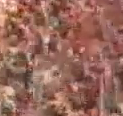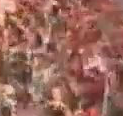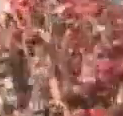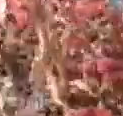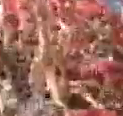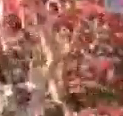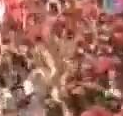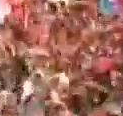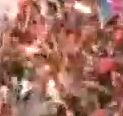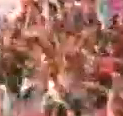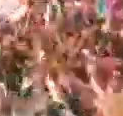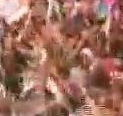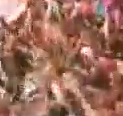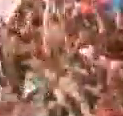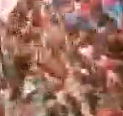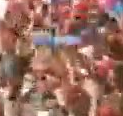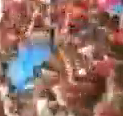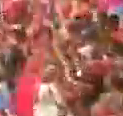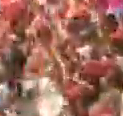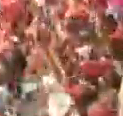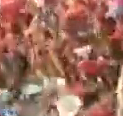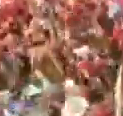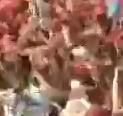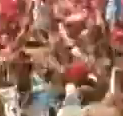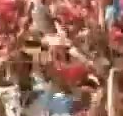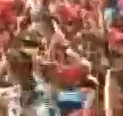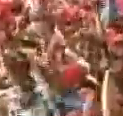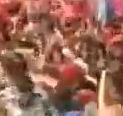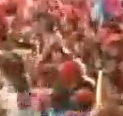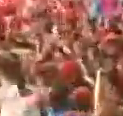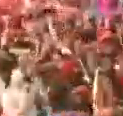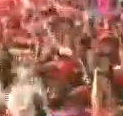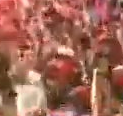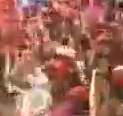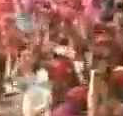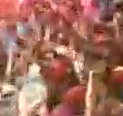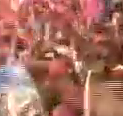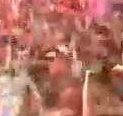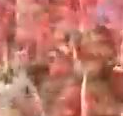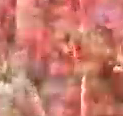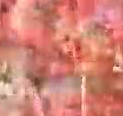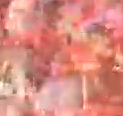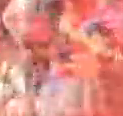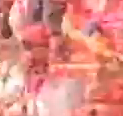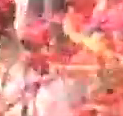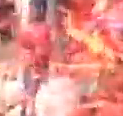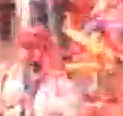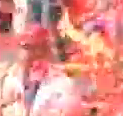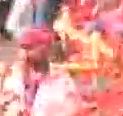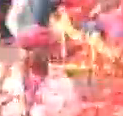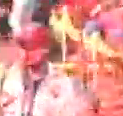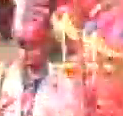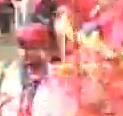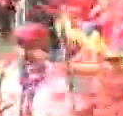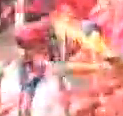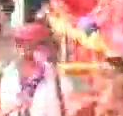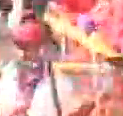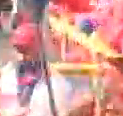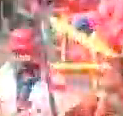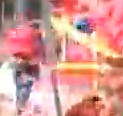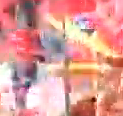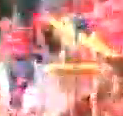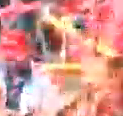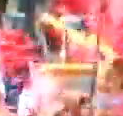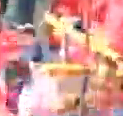apoyo al candidato del Frente Amplio de la Patria junto a la directiva del Partido Socialista Unido de Venezuela. Imágenes